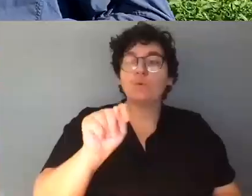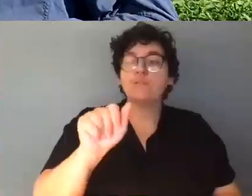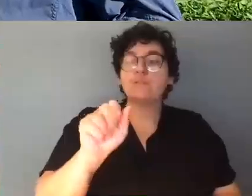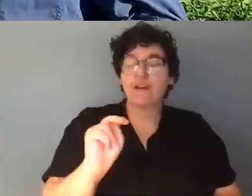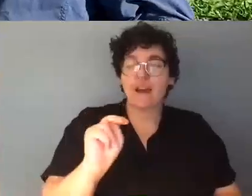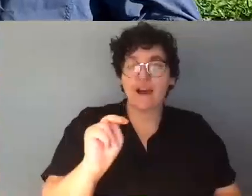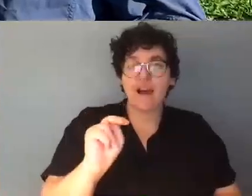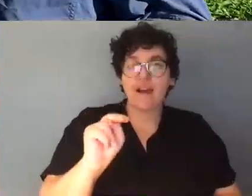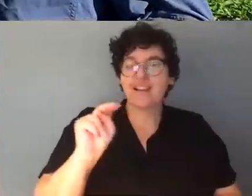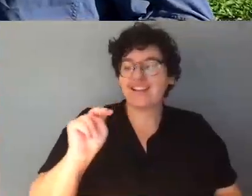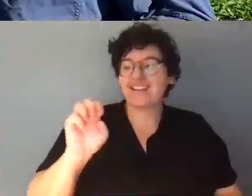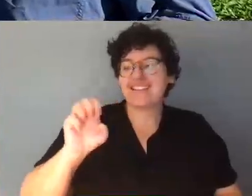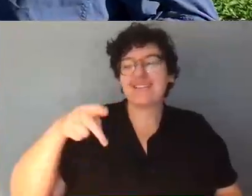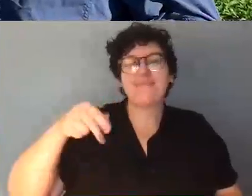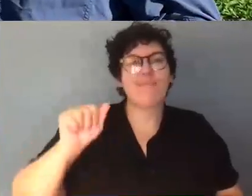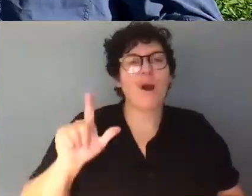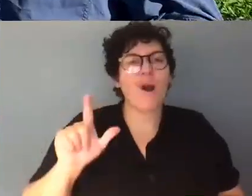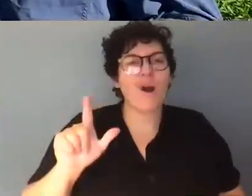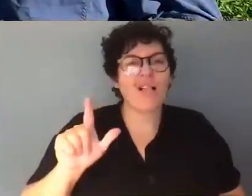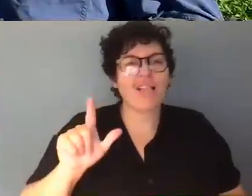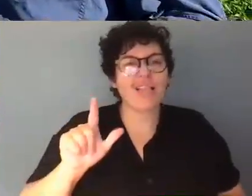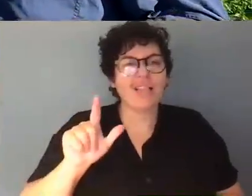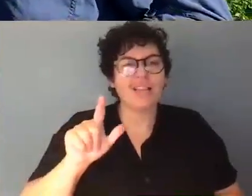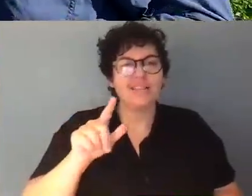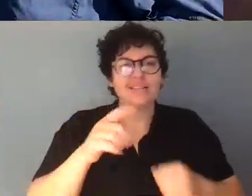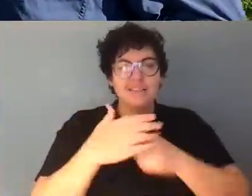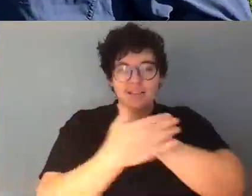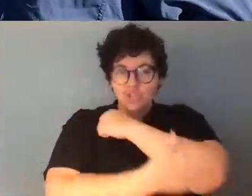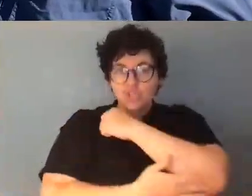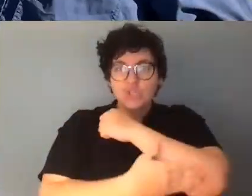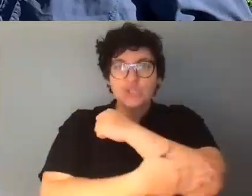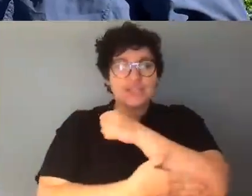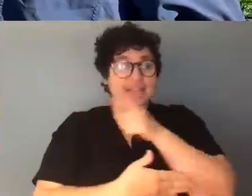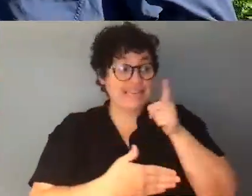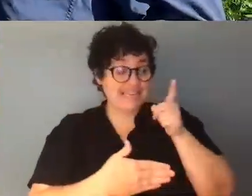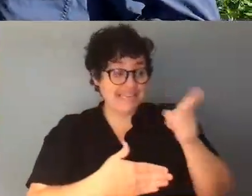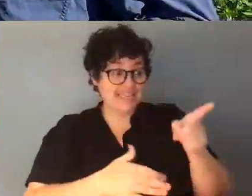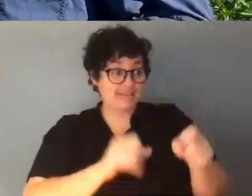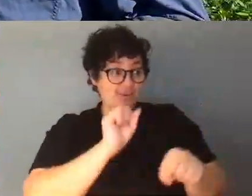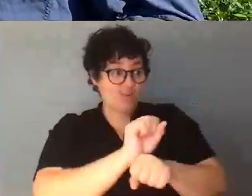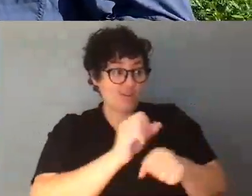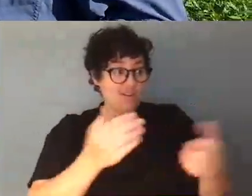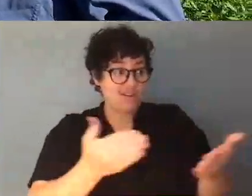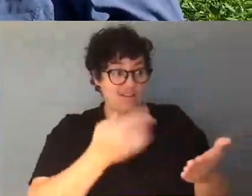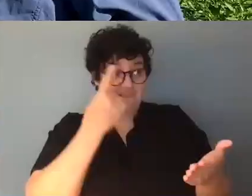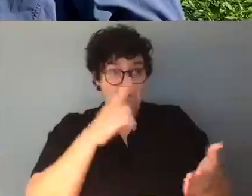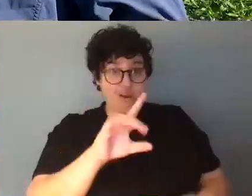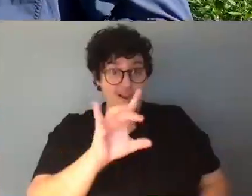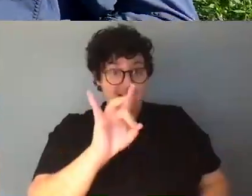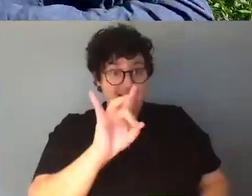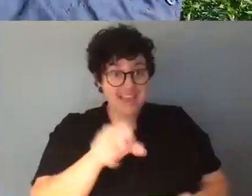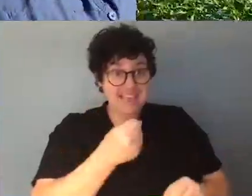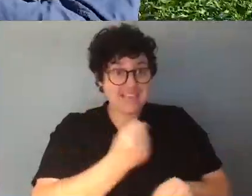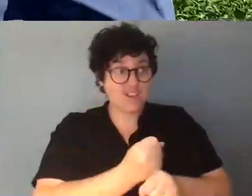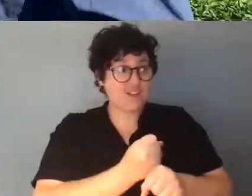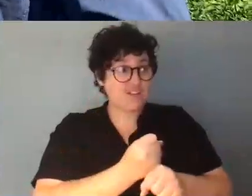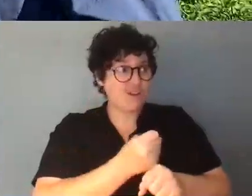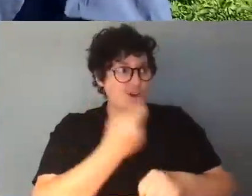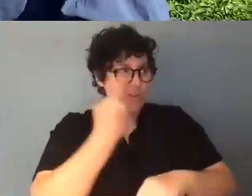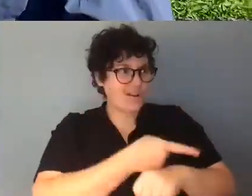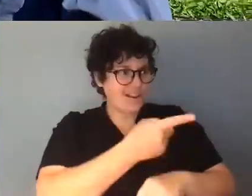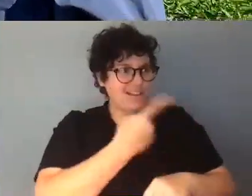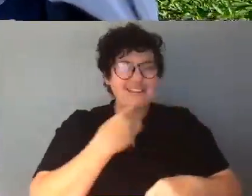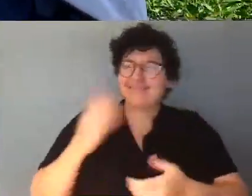Es un Nepal. De Bután. Okay. Y el otro día me dice, oiga, Kimo,